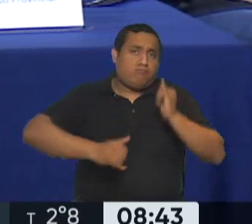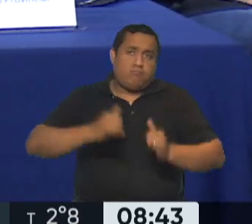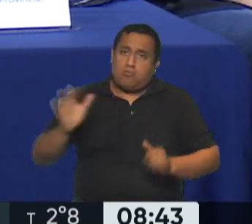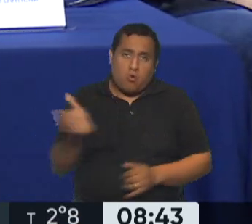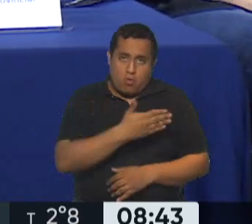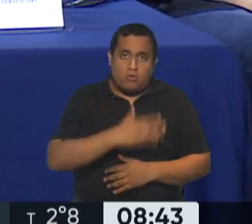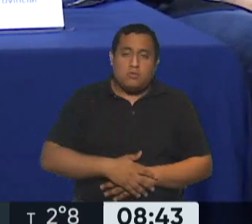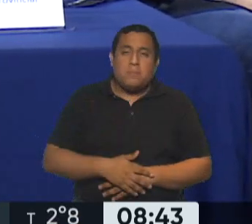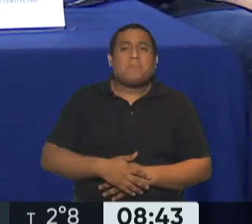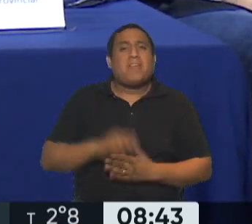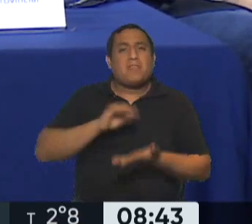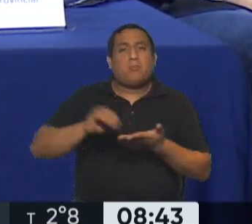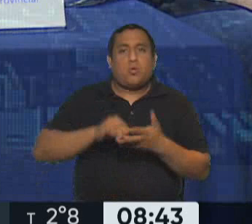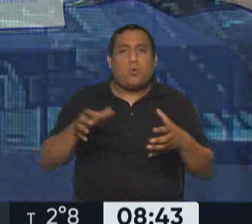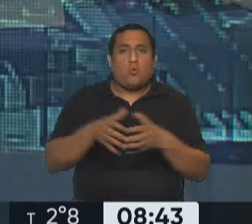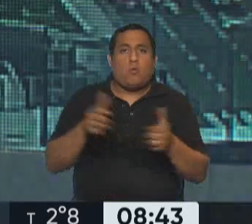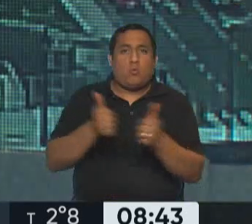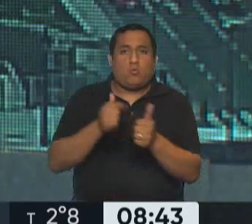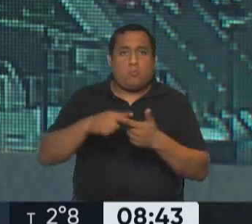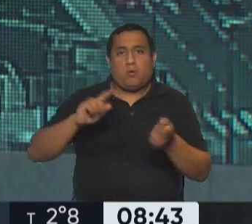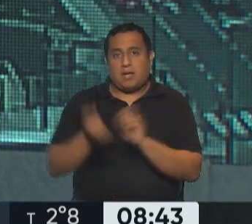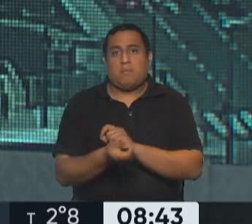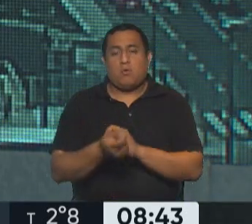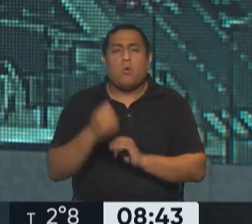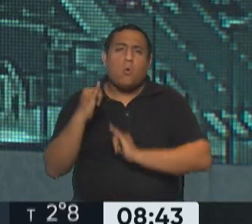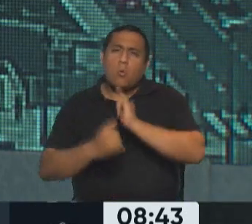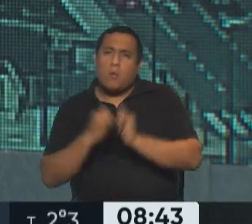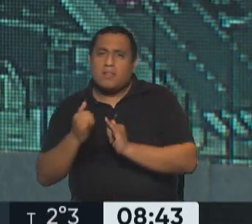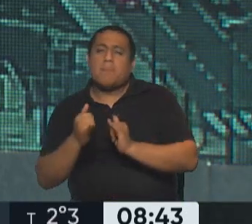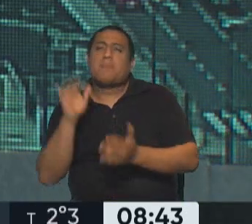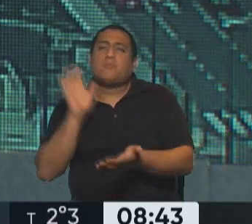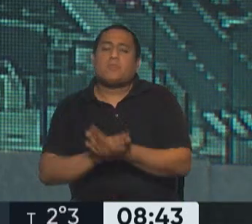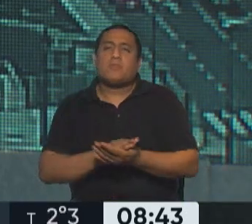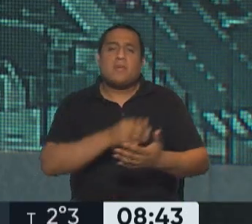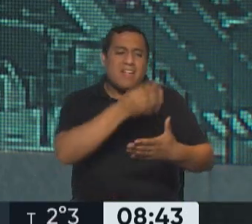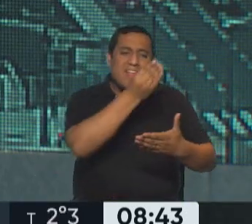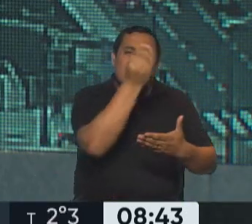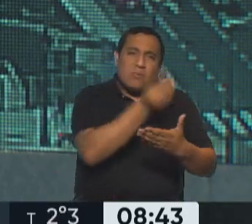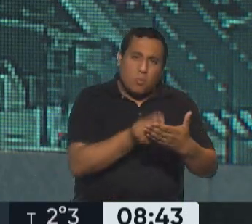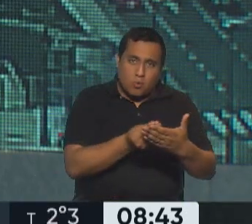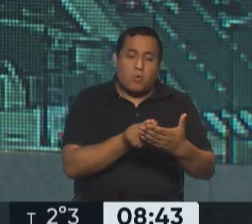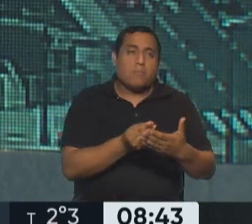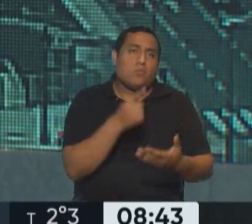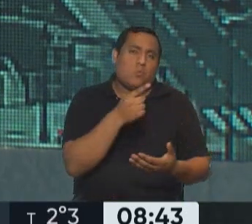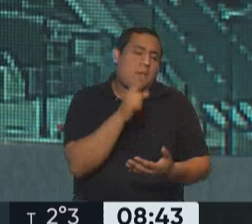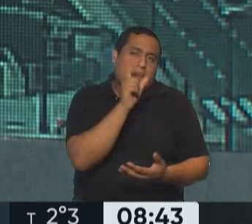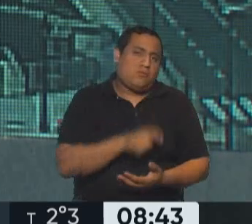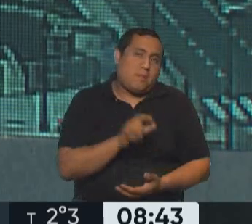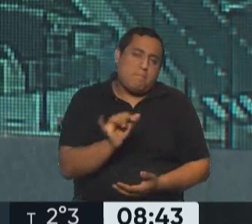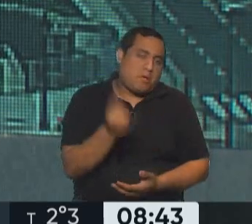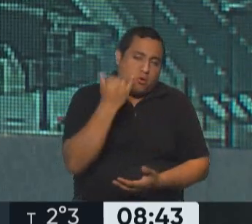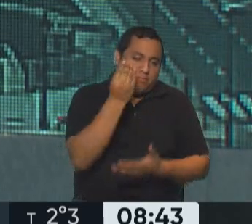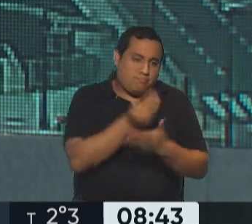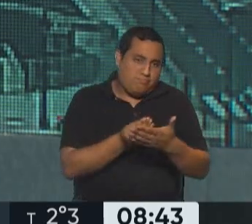Allí justamente lo que decía el diputado de Juntos por el Cambio, bueno, está relacionado claramente con un dibujo que uno de los mejores ilustradores que tiene la Argentina,